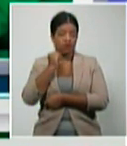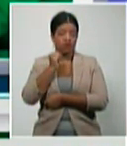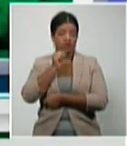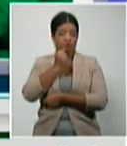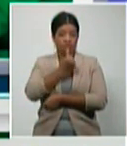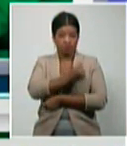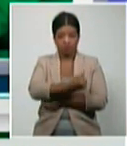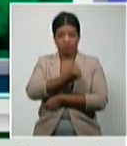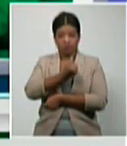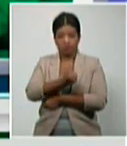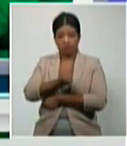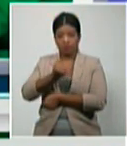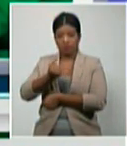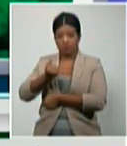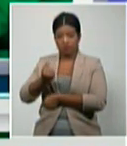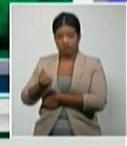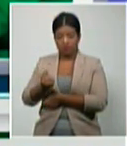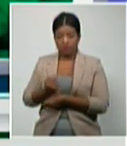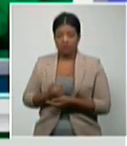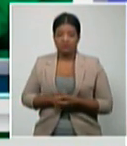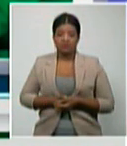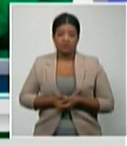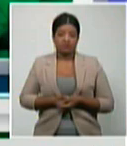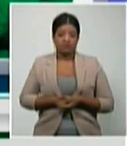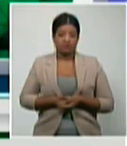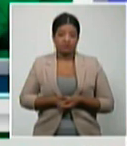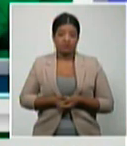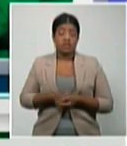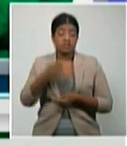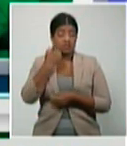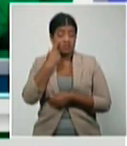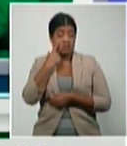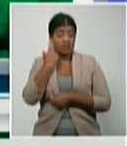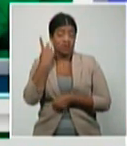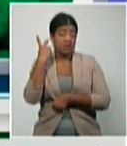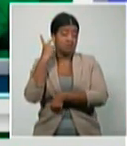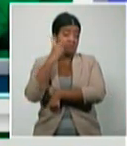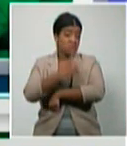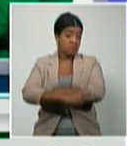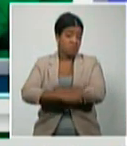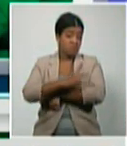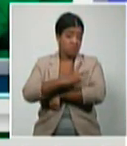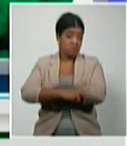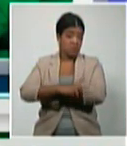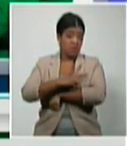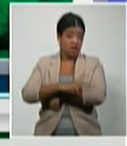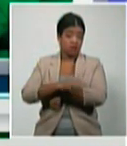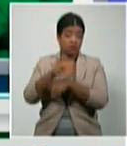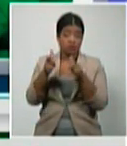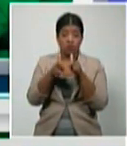de los que más aportan es precisamente, o sea, los países que mayor número de